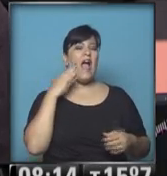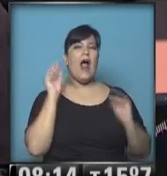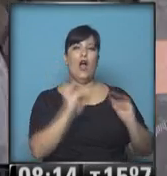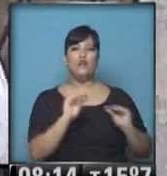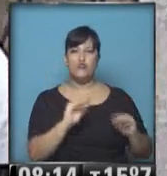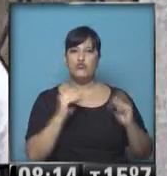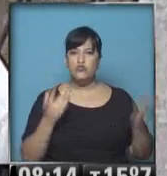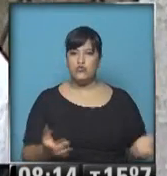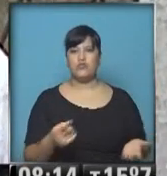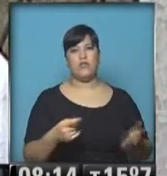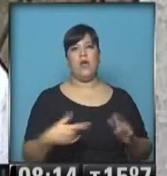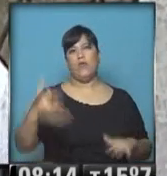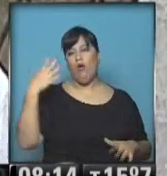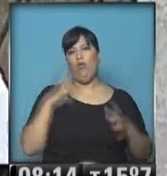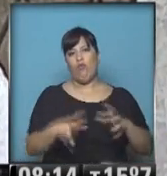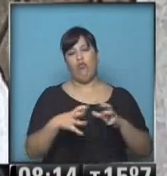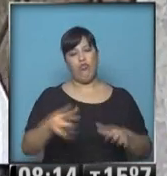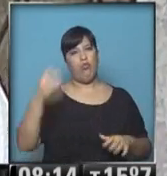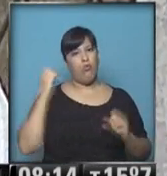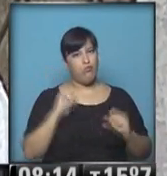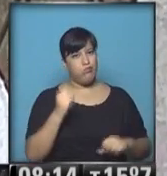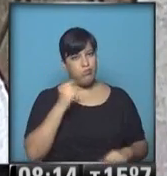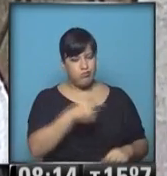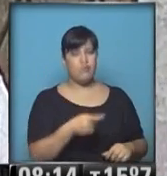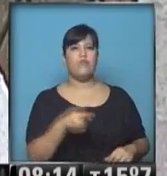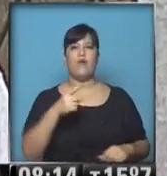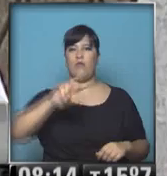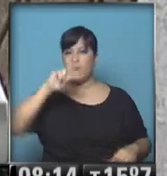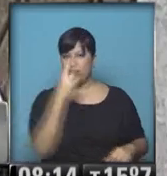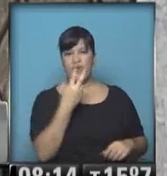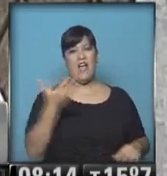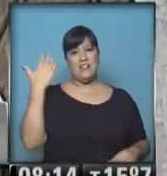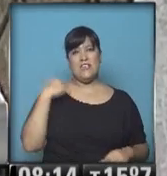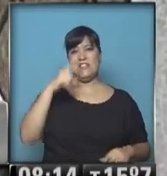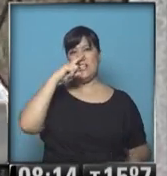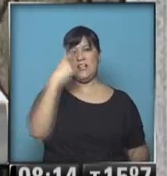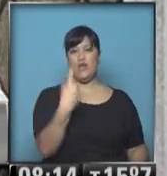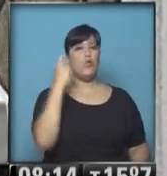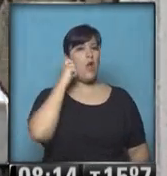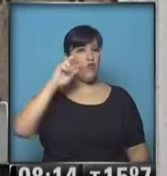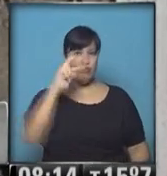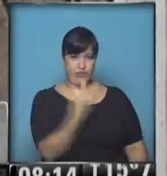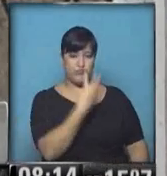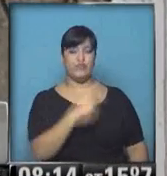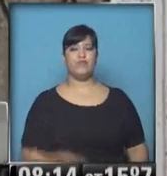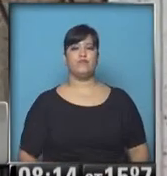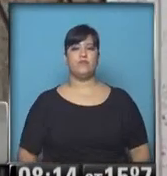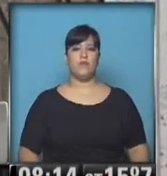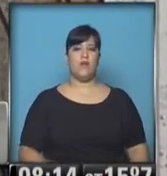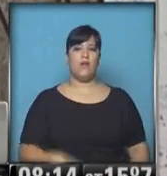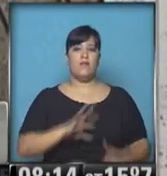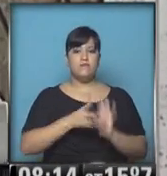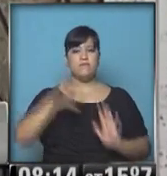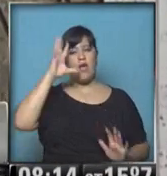álvaro en el fútbol argentino la oveja de elche que falleció ayer a los 71 años de edad recordar un poco